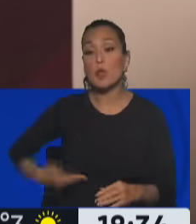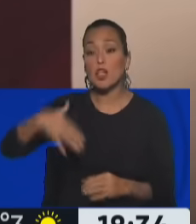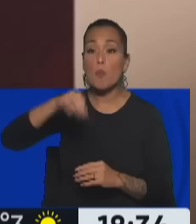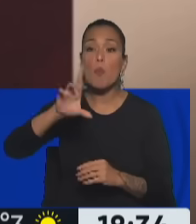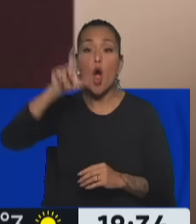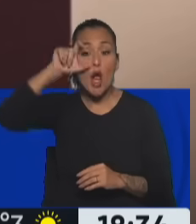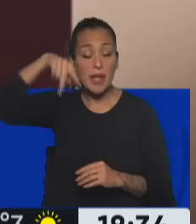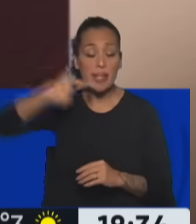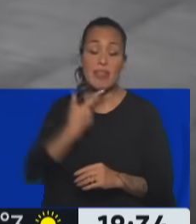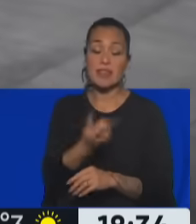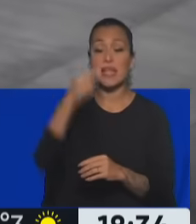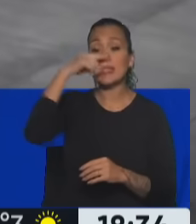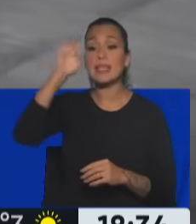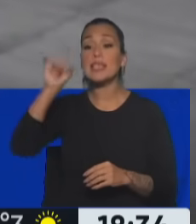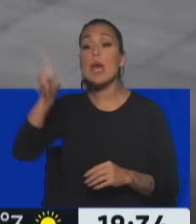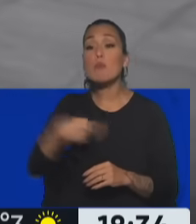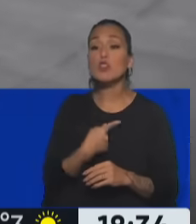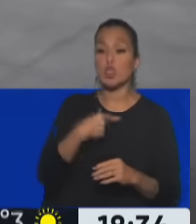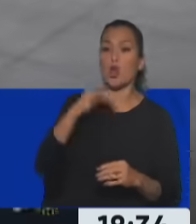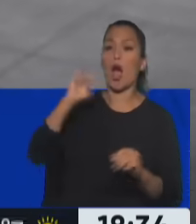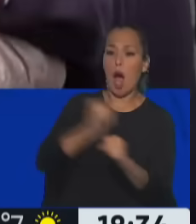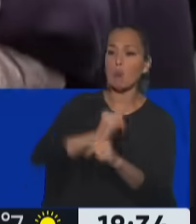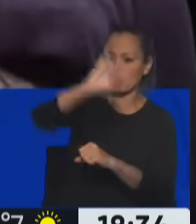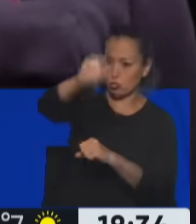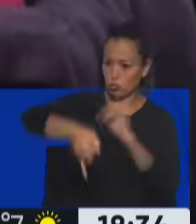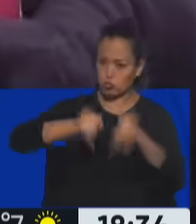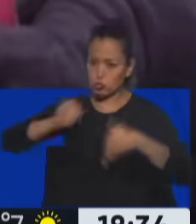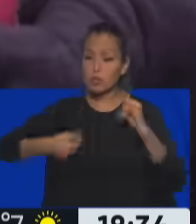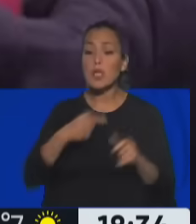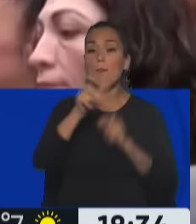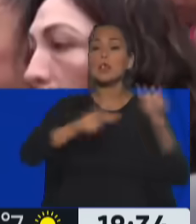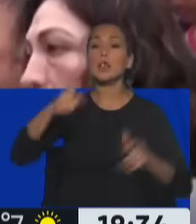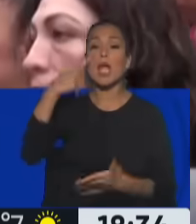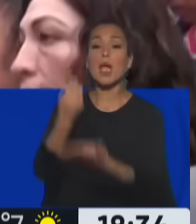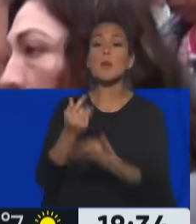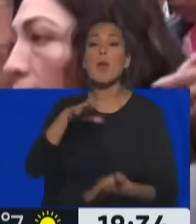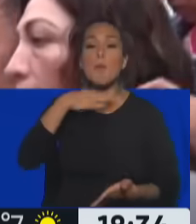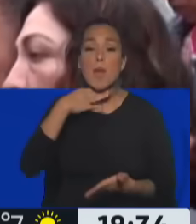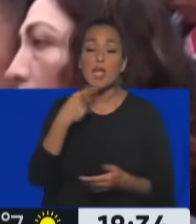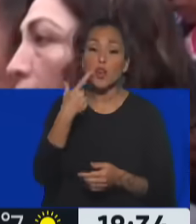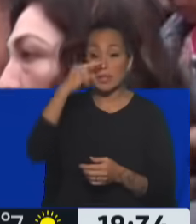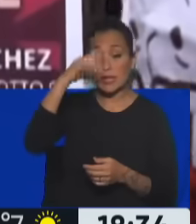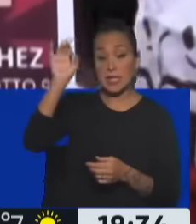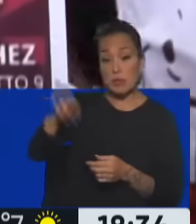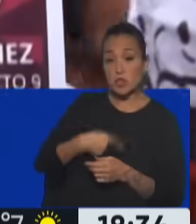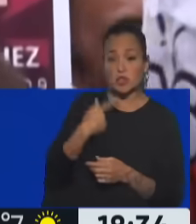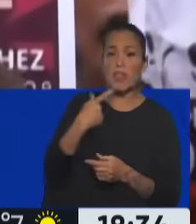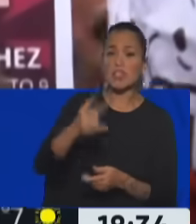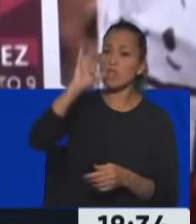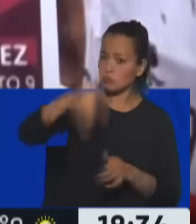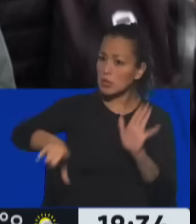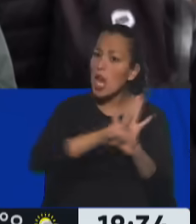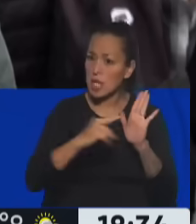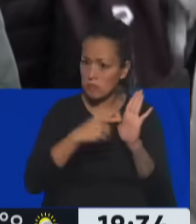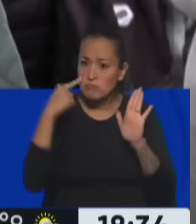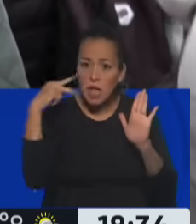el 70% de la aprobación de los mexicanos y según las encuestas, el 60% la consideraba legítima si la participación